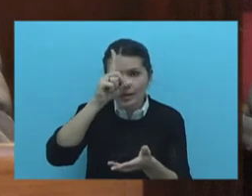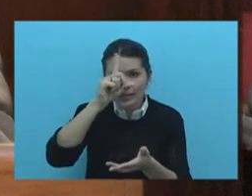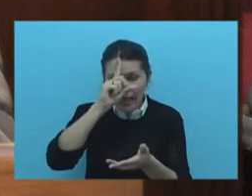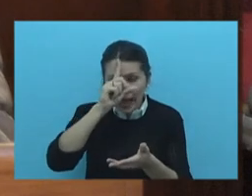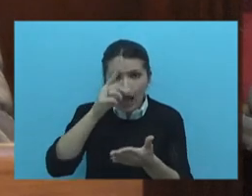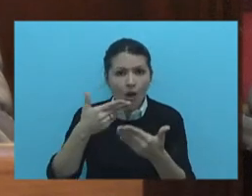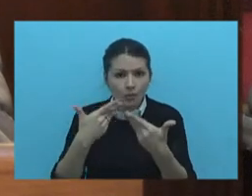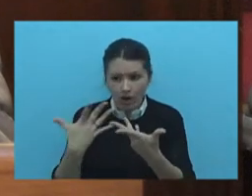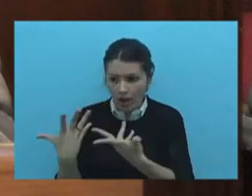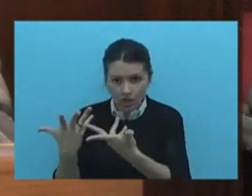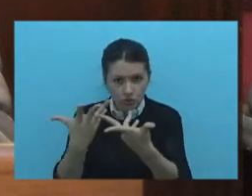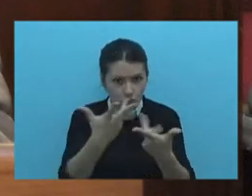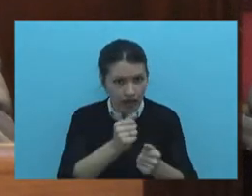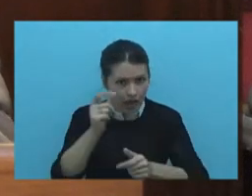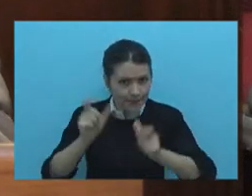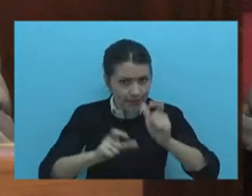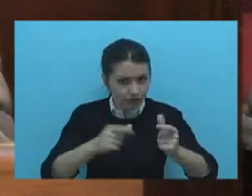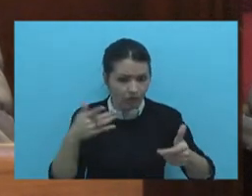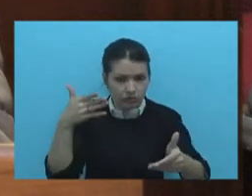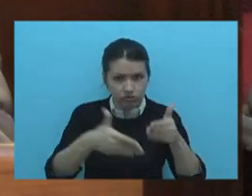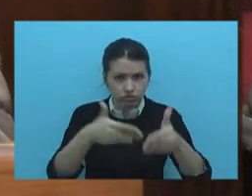trasmano y